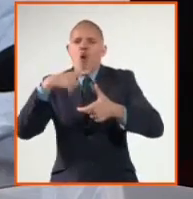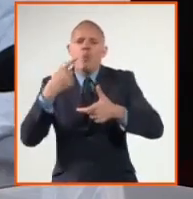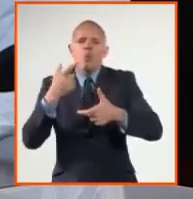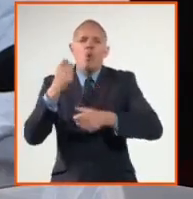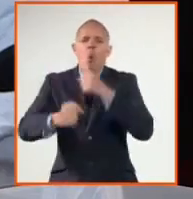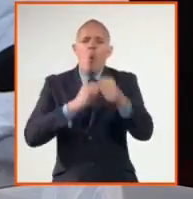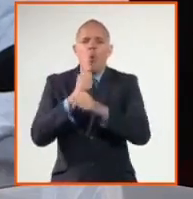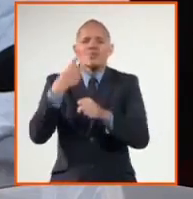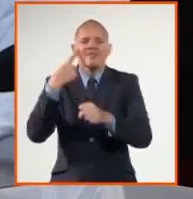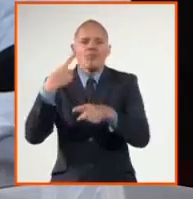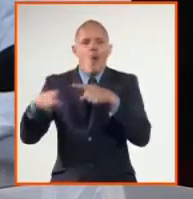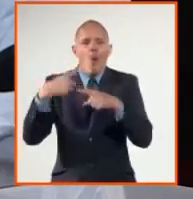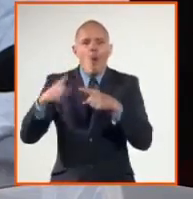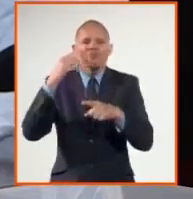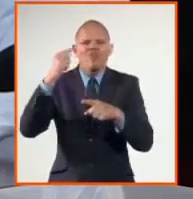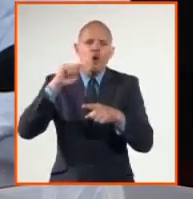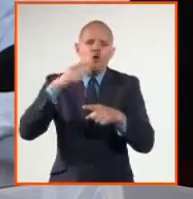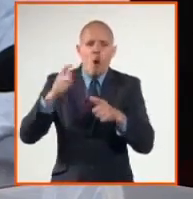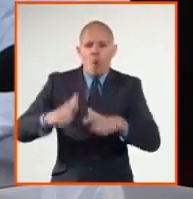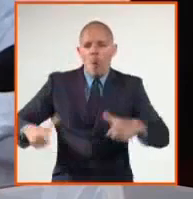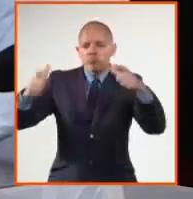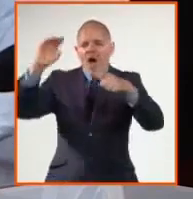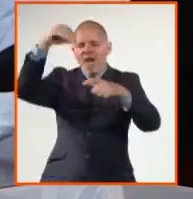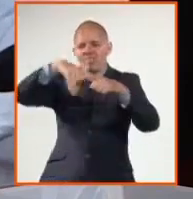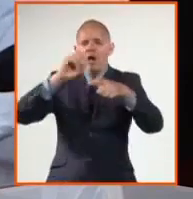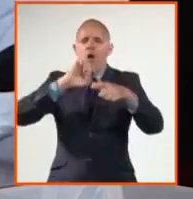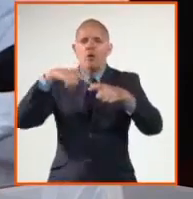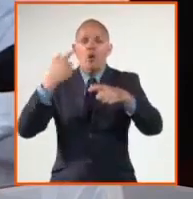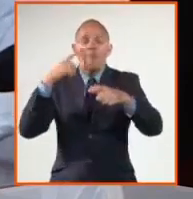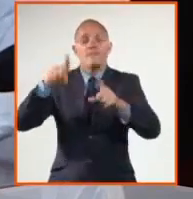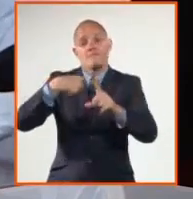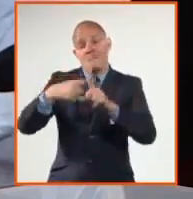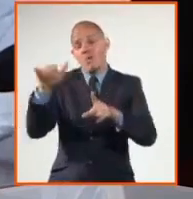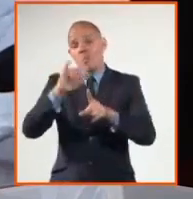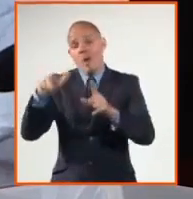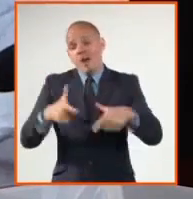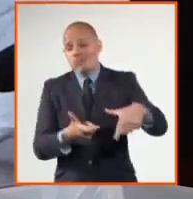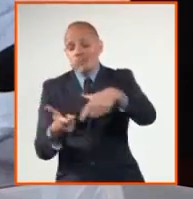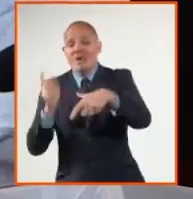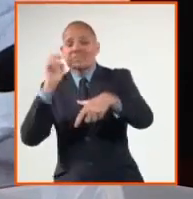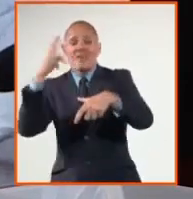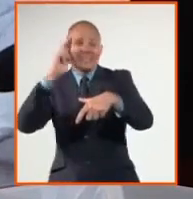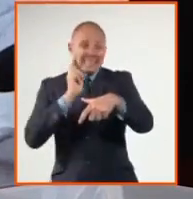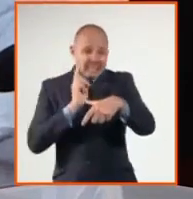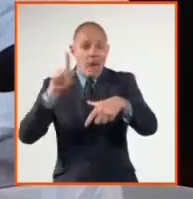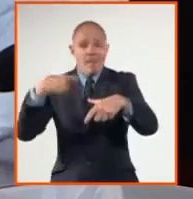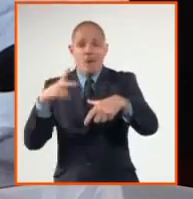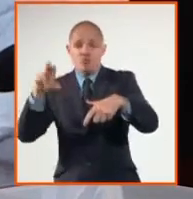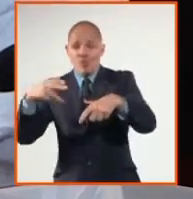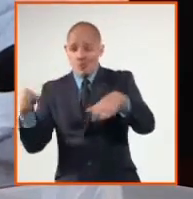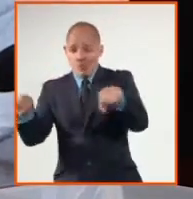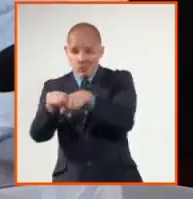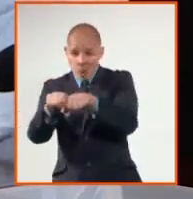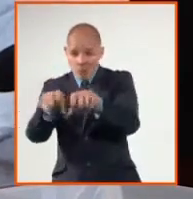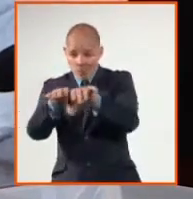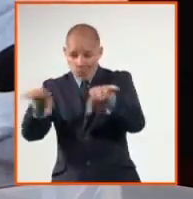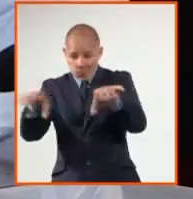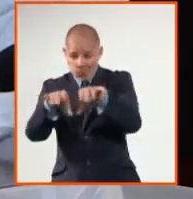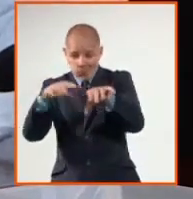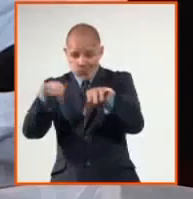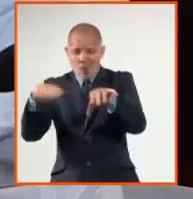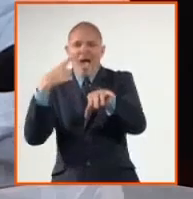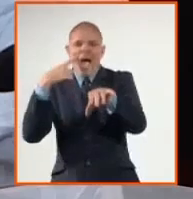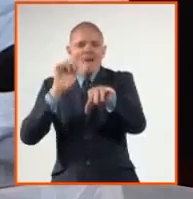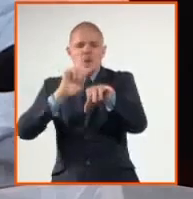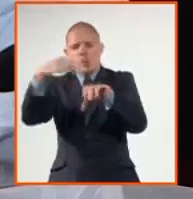penetrante en la cadera en estas uniones de los tubos nuevos como tubos viejos para poder encontrar si hay algún defecto